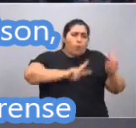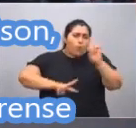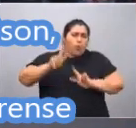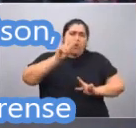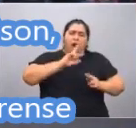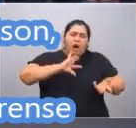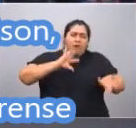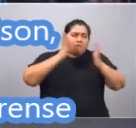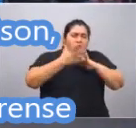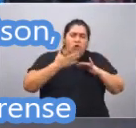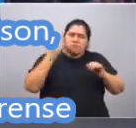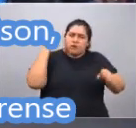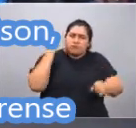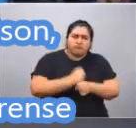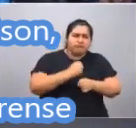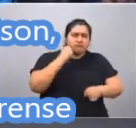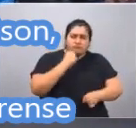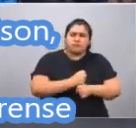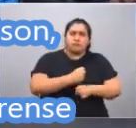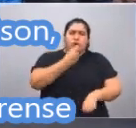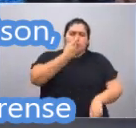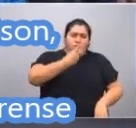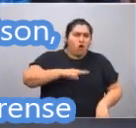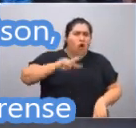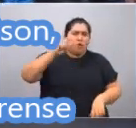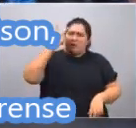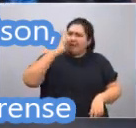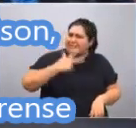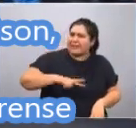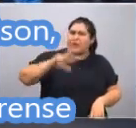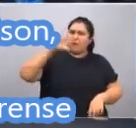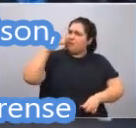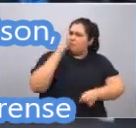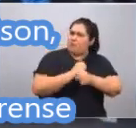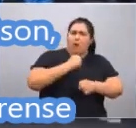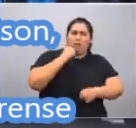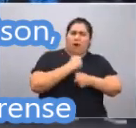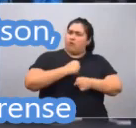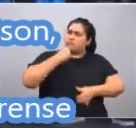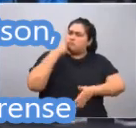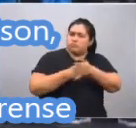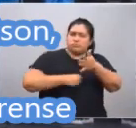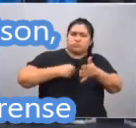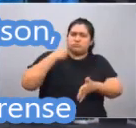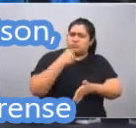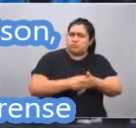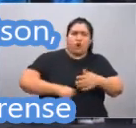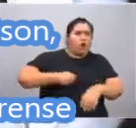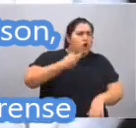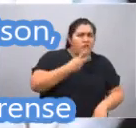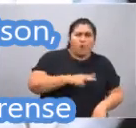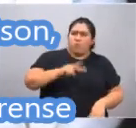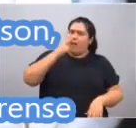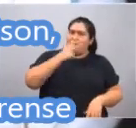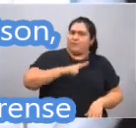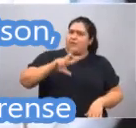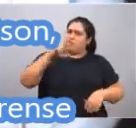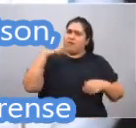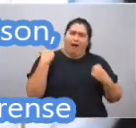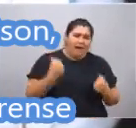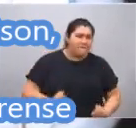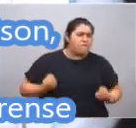triplicar el trabajo, duplicar y triplicar la militancia, duplicar y triplicar el